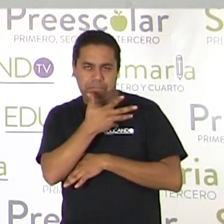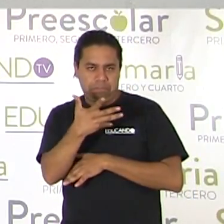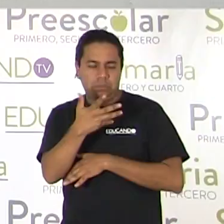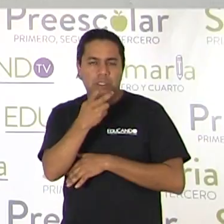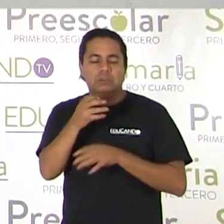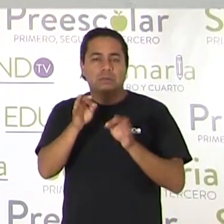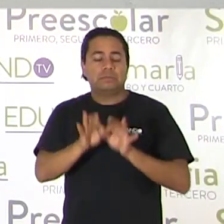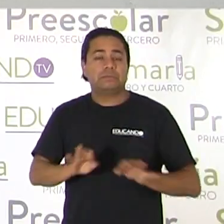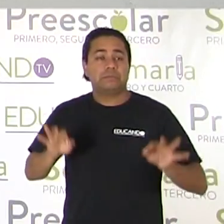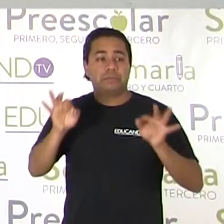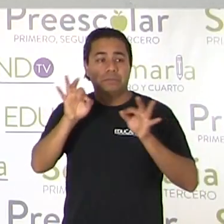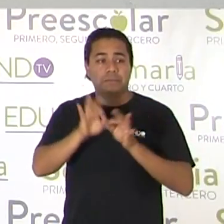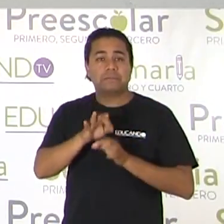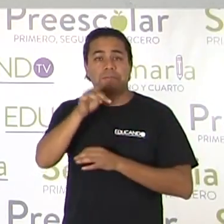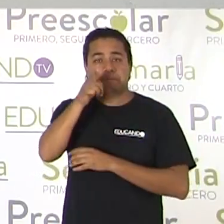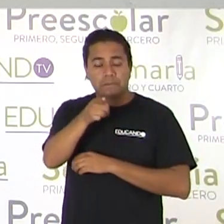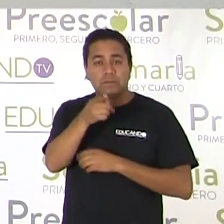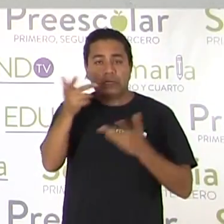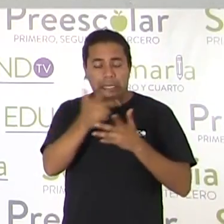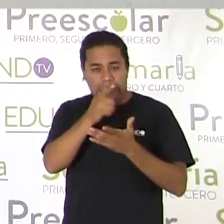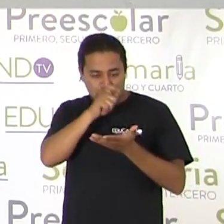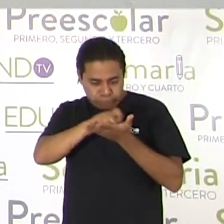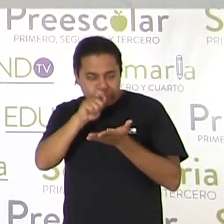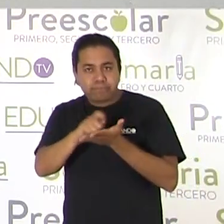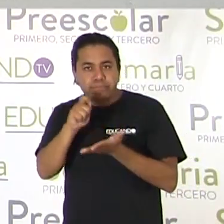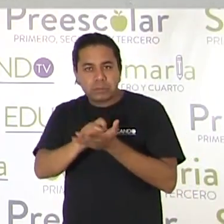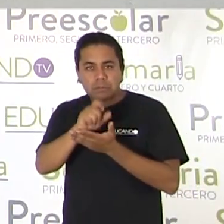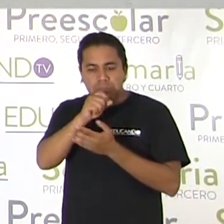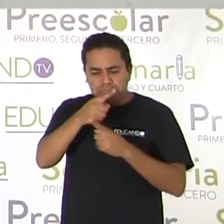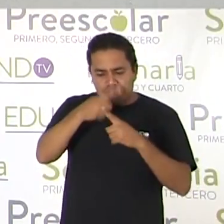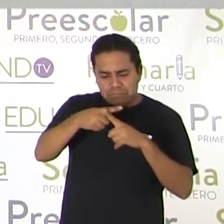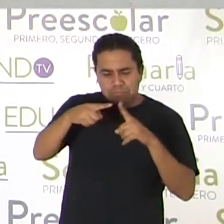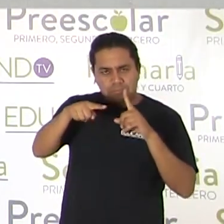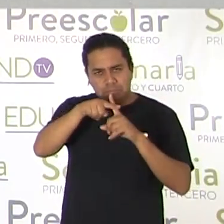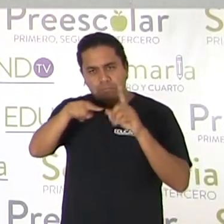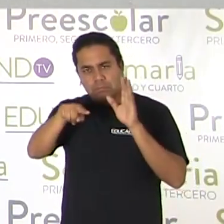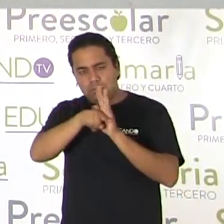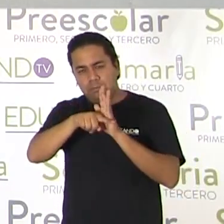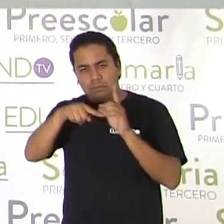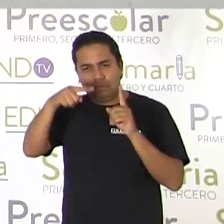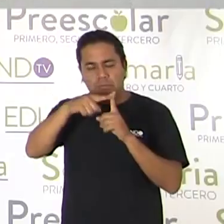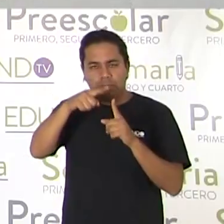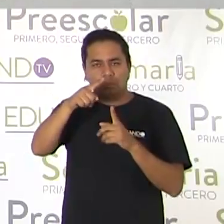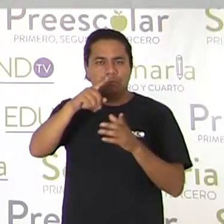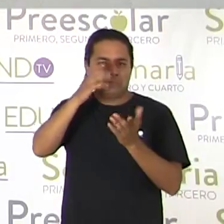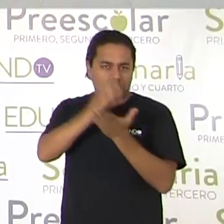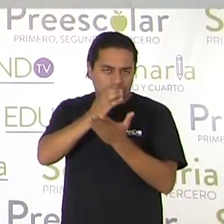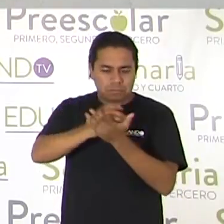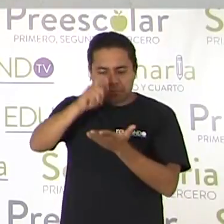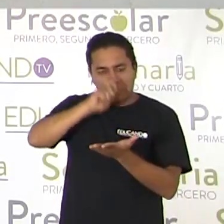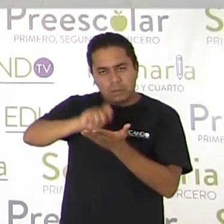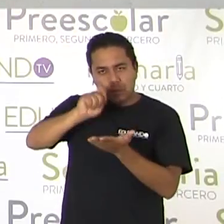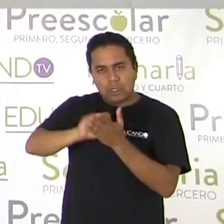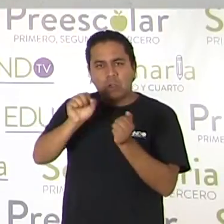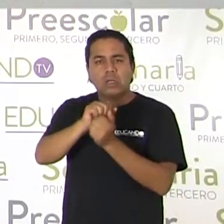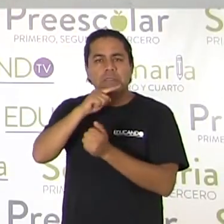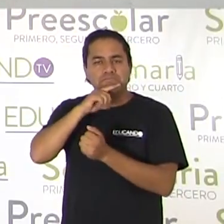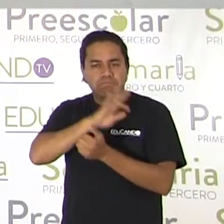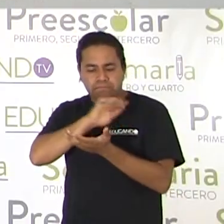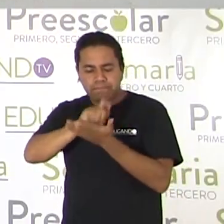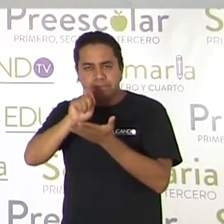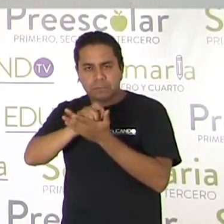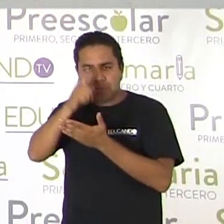muy importante que tú estés haciendo también tus algoritmos en tu libreta, en tu cuaderno con tu lápiz, para que puedas comprobar que